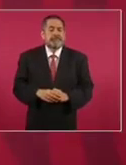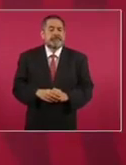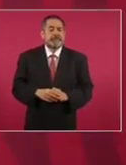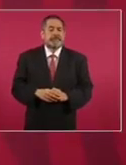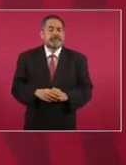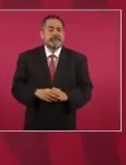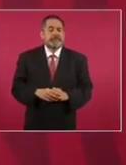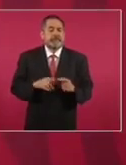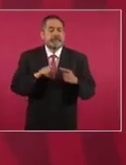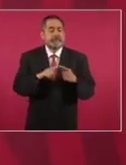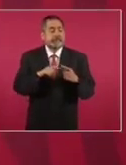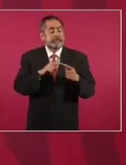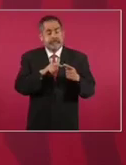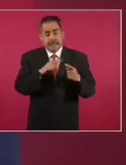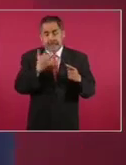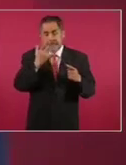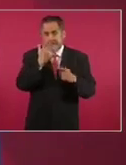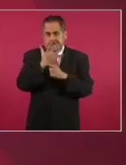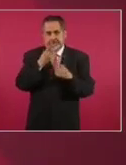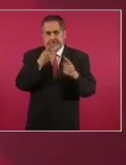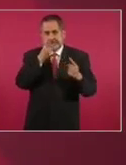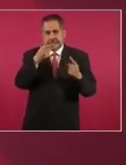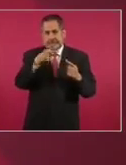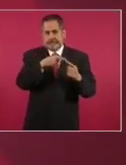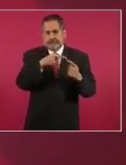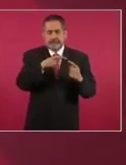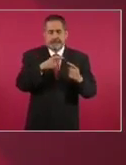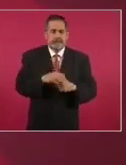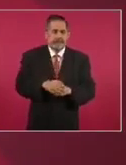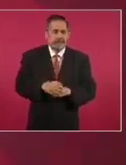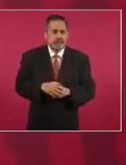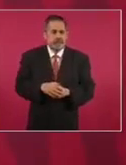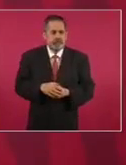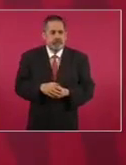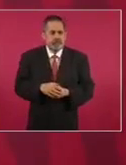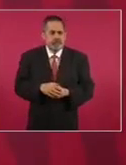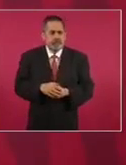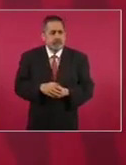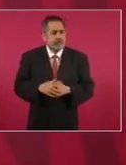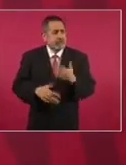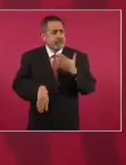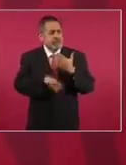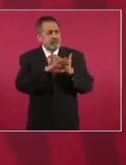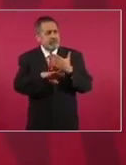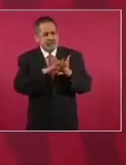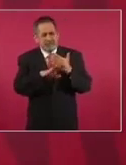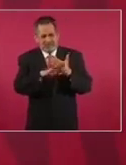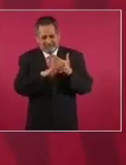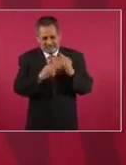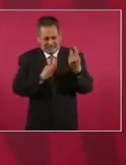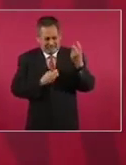dice siempre he salido de la calumnia ileso